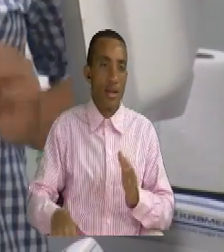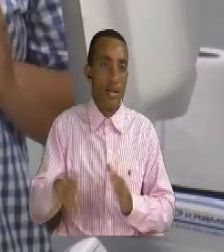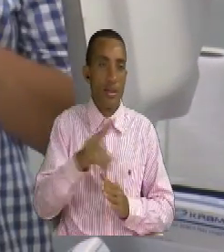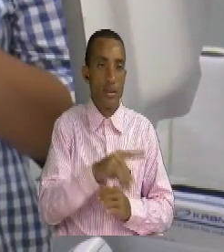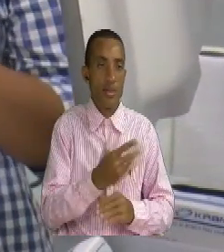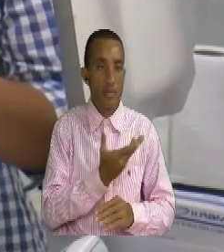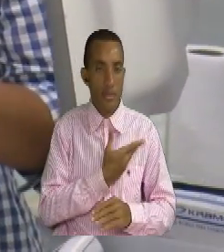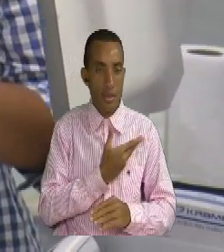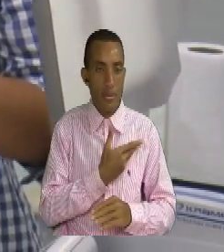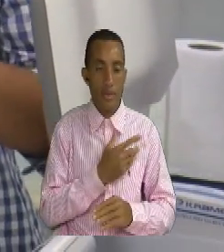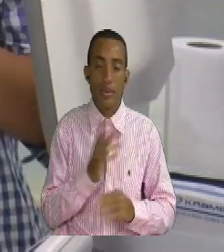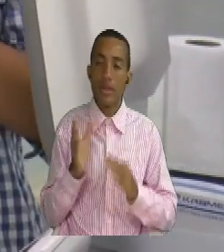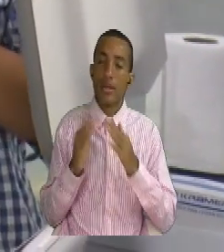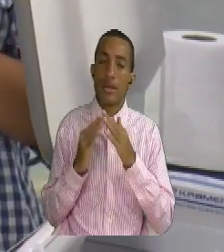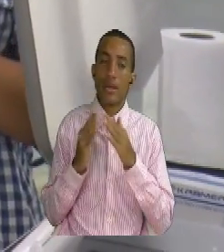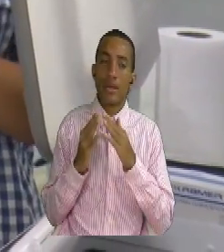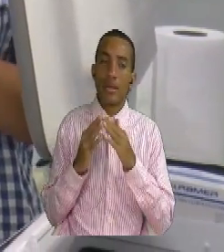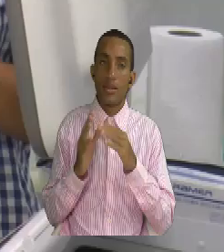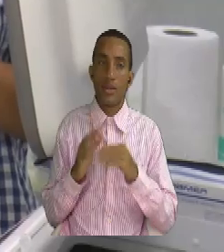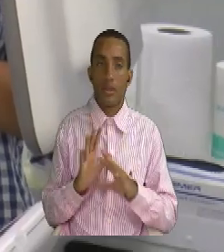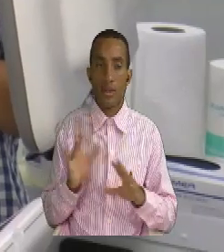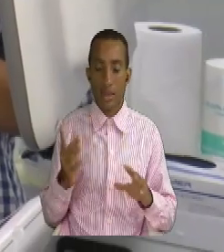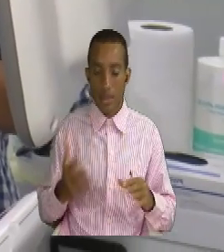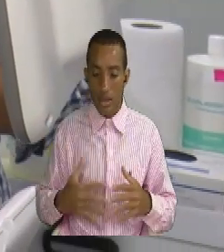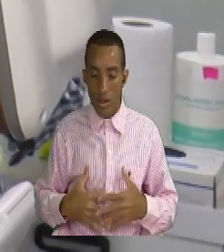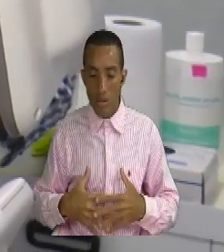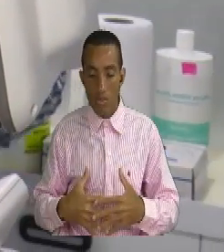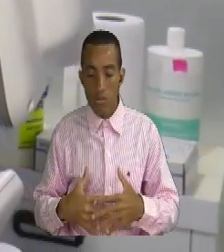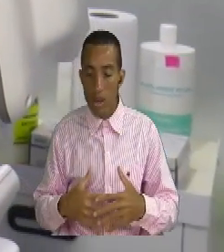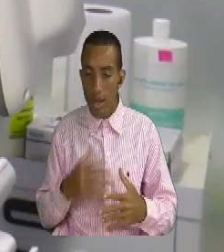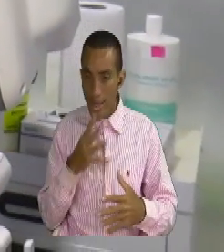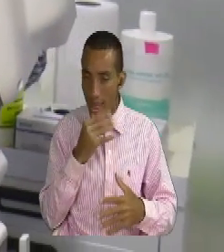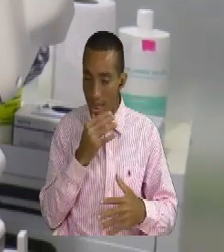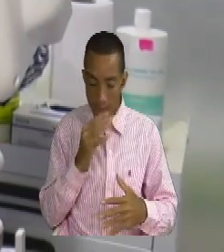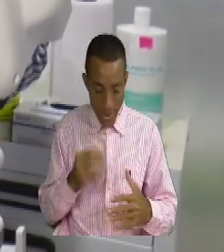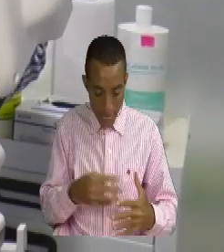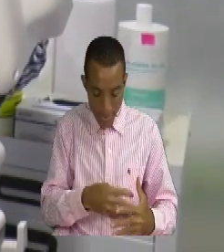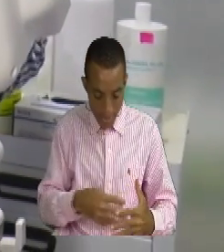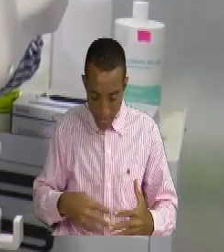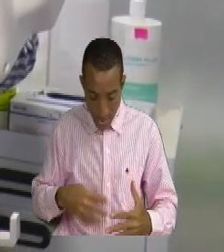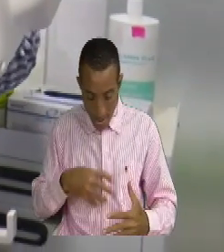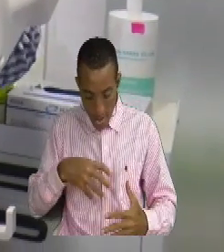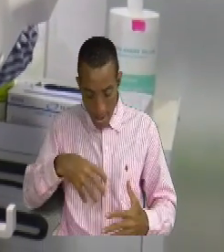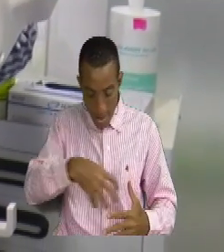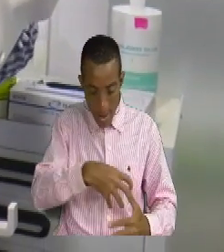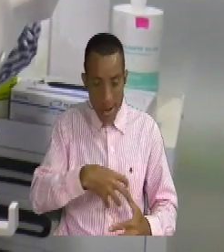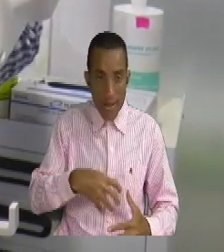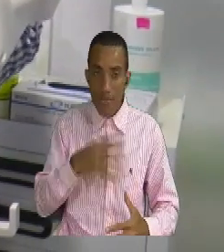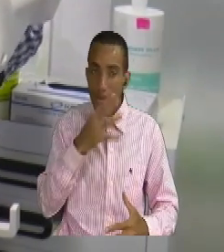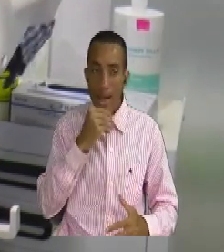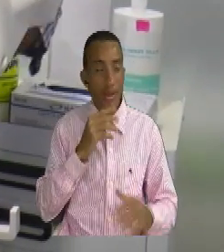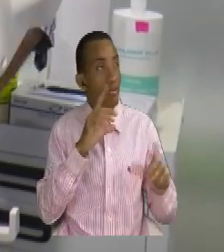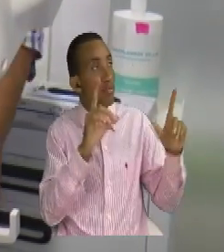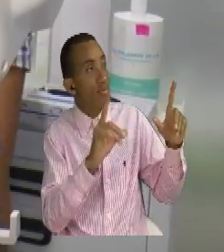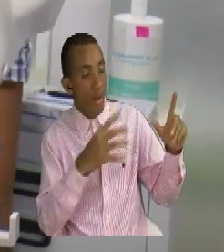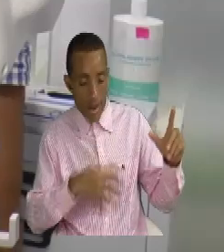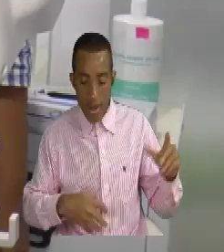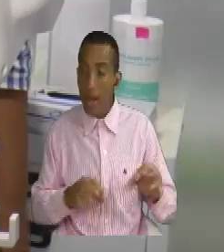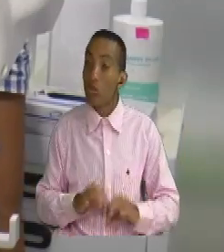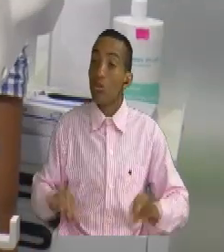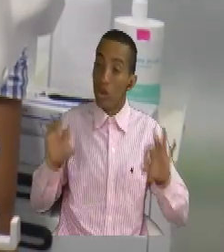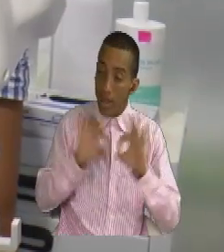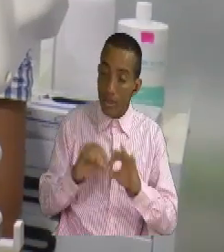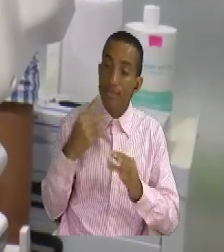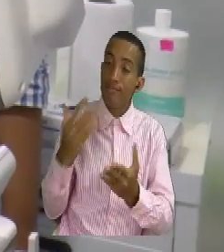esas mamitas que están allá en casa y que aún no se han hecho ninguna ecografía para que ellas se concienticen de la importancia de realizárselas? Pues